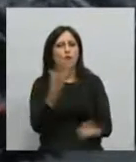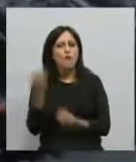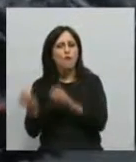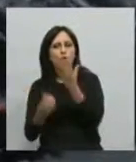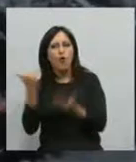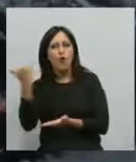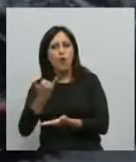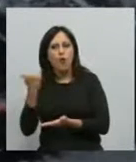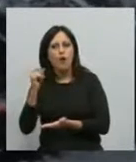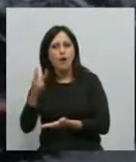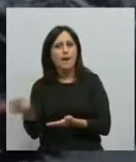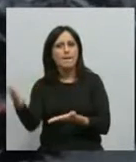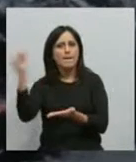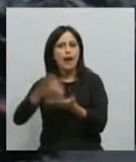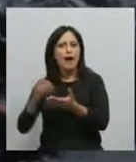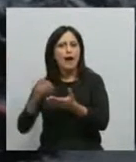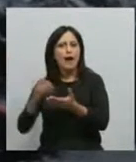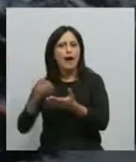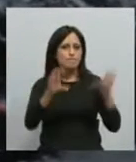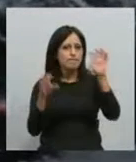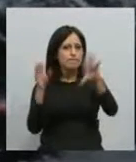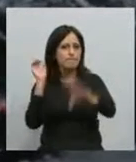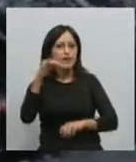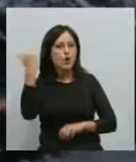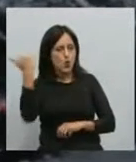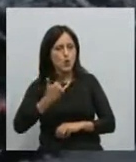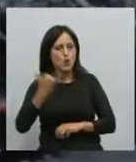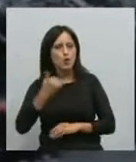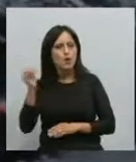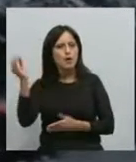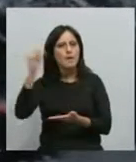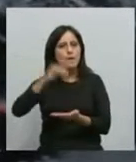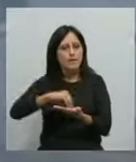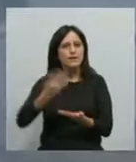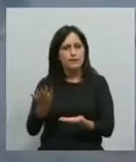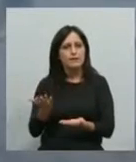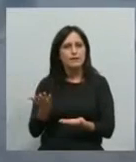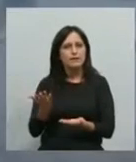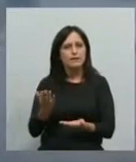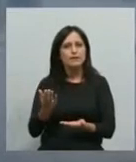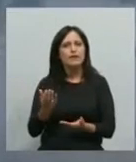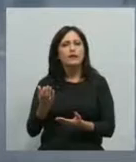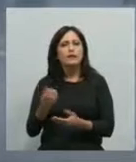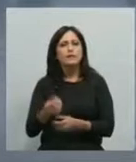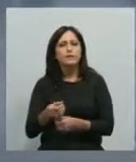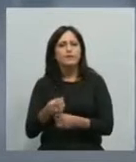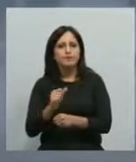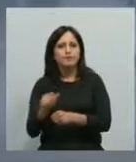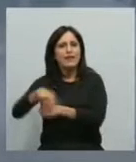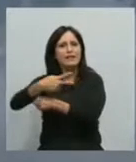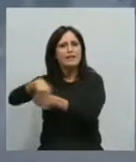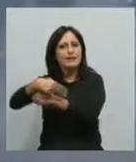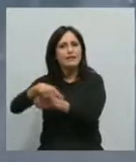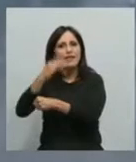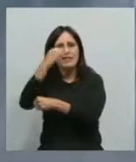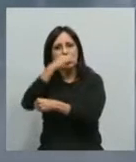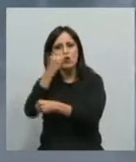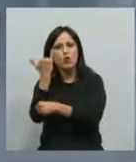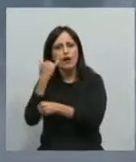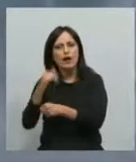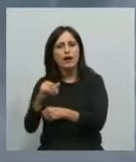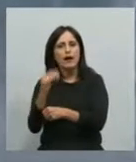no algo que pensábamos en este caso nos iba a dar en este sentido también una de cal y una de arena con los taxis porque porque el titular del